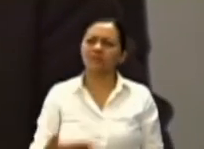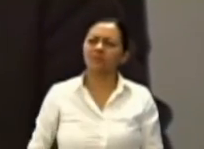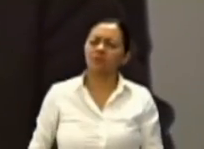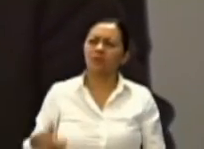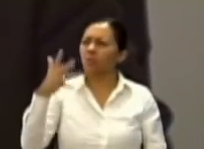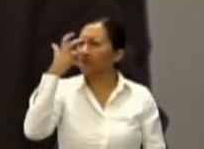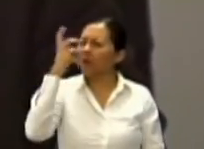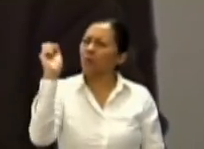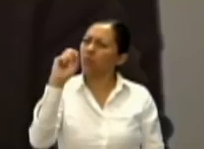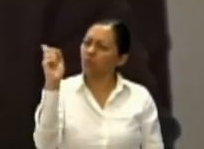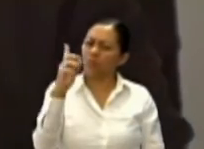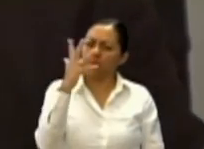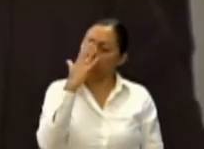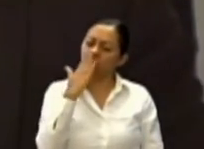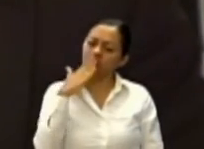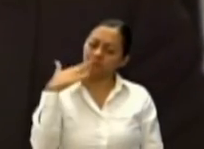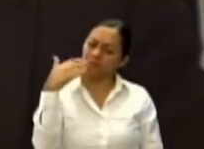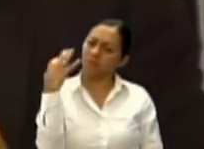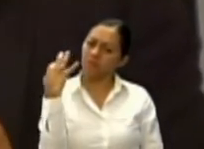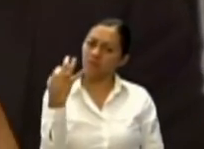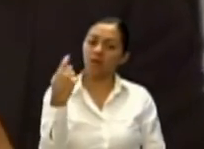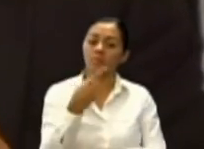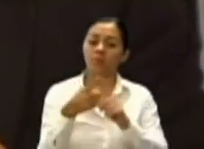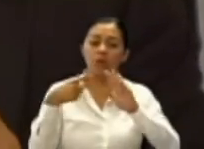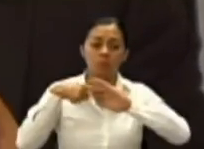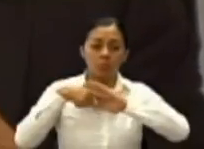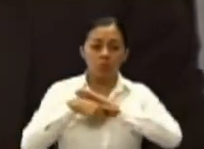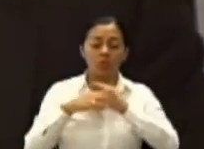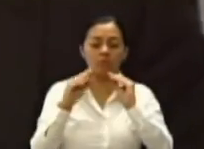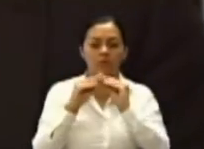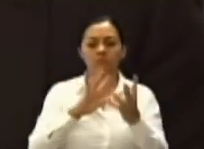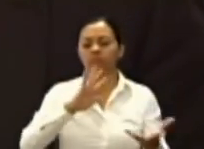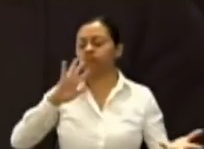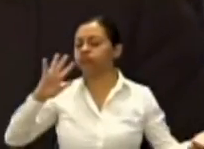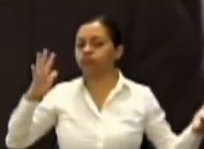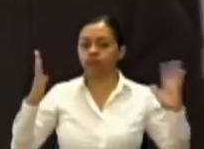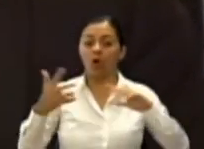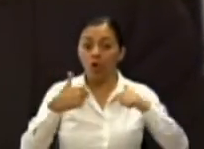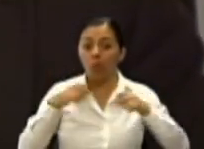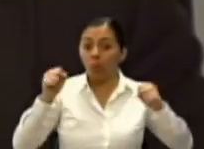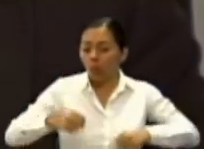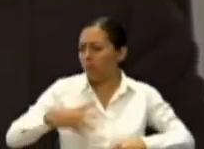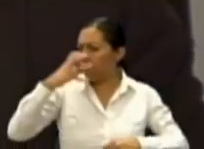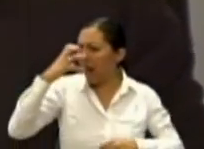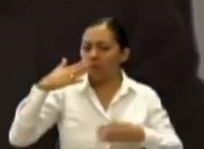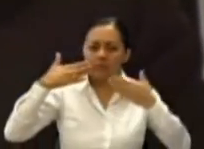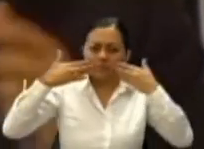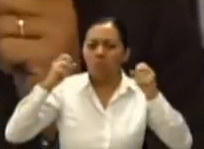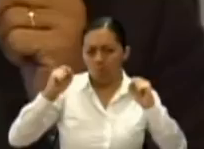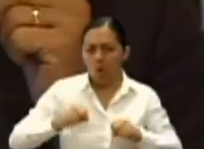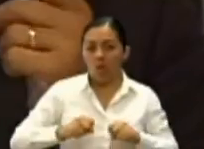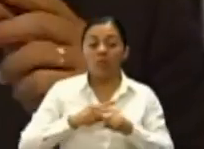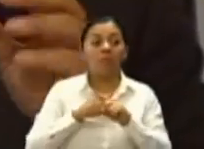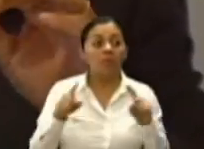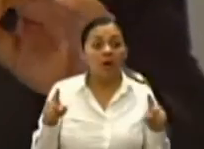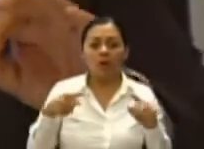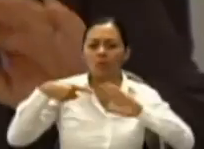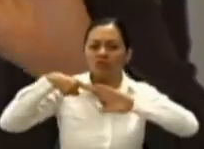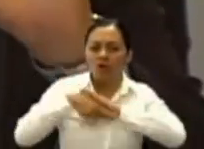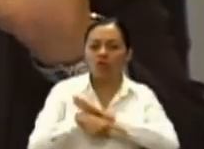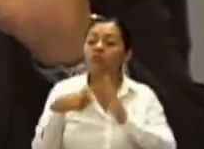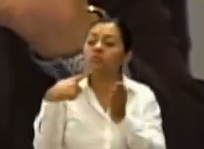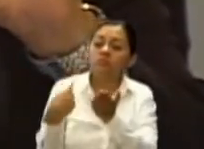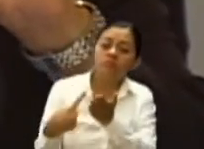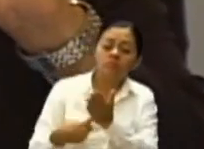esas son cuestiones de forma lo de fondo en la transformación que ha tenido el país y la gente es consciente de aquello lo que no son